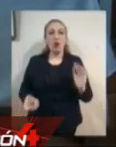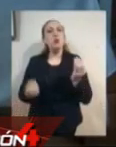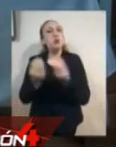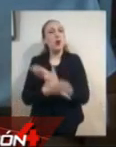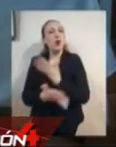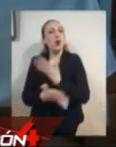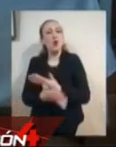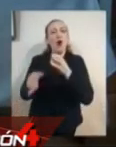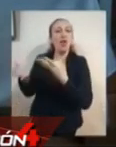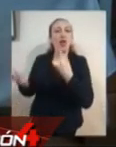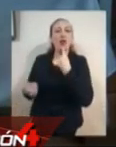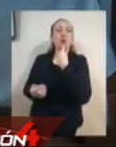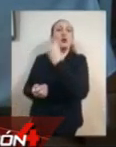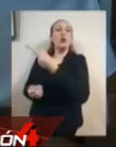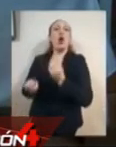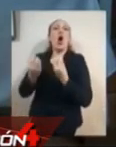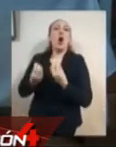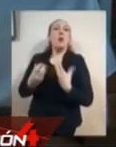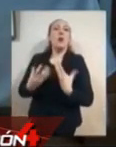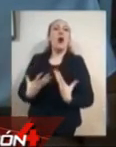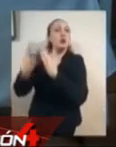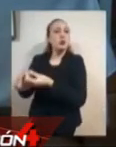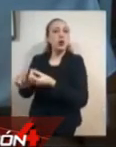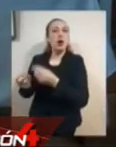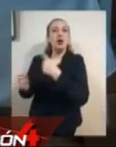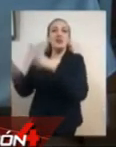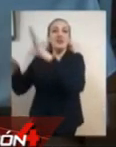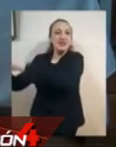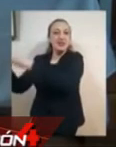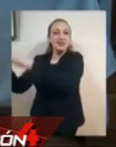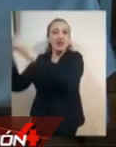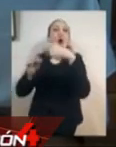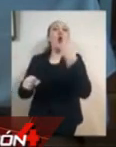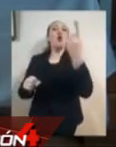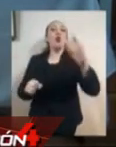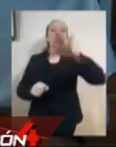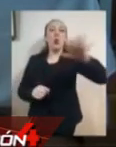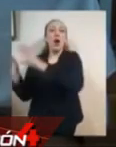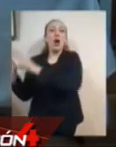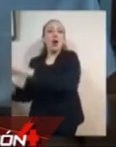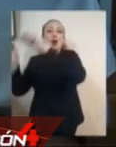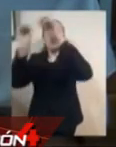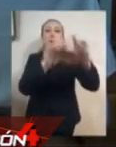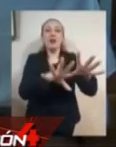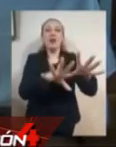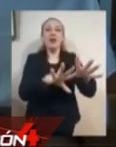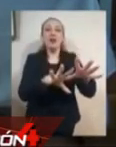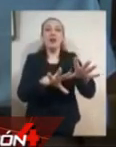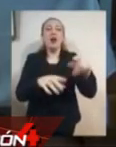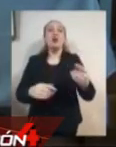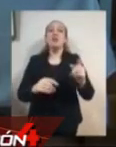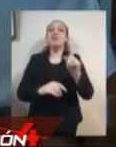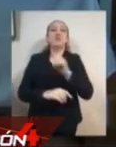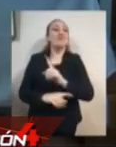contacto les ofrecimos extraerlos del lugar y llevarlos a lo mejor a otro lugar más seguro.